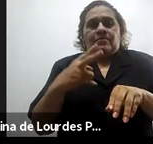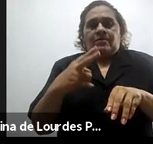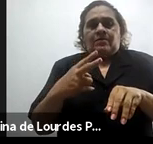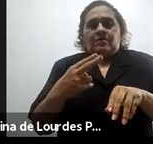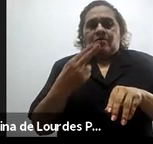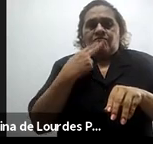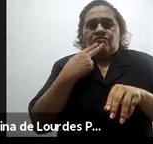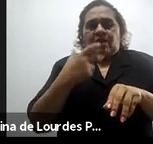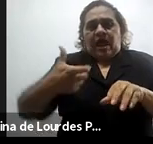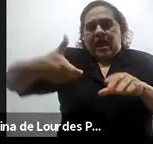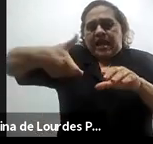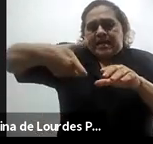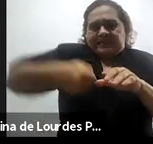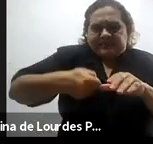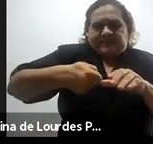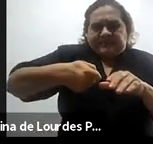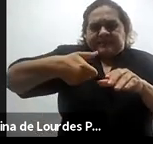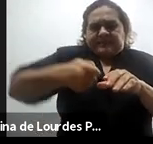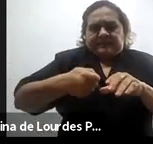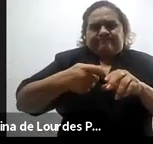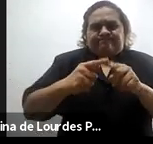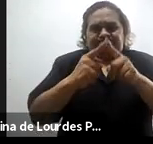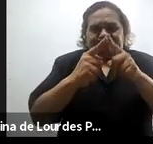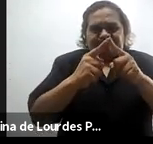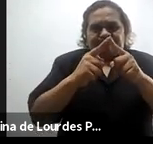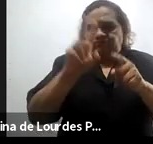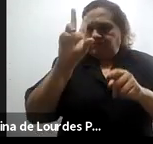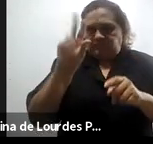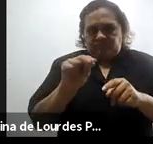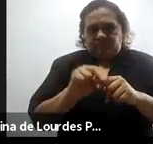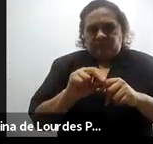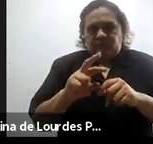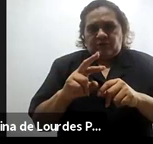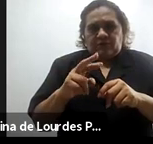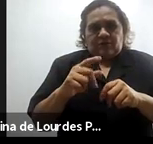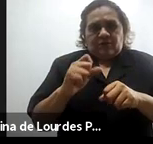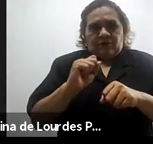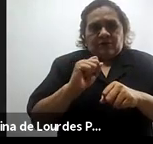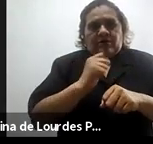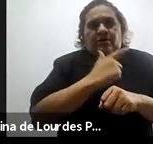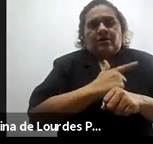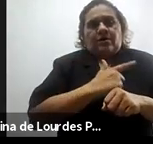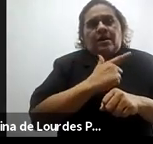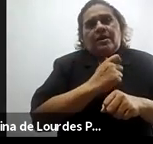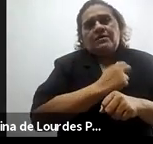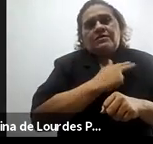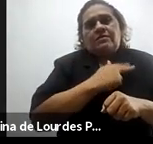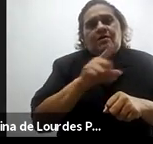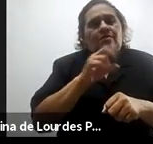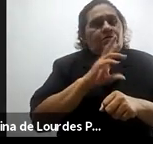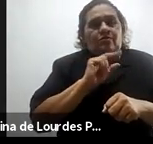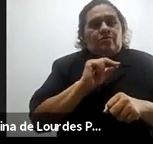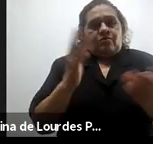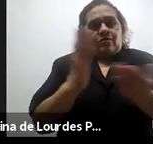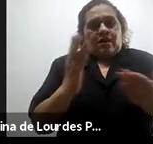O las tijeras con mucha punta. Estos como rastrillos, ¿no? Para rebajar los tallos tampoco se